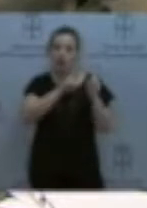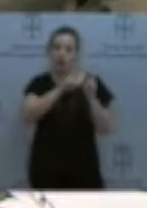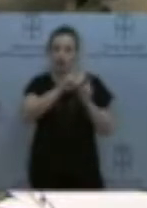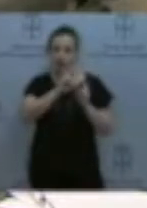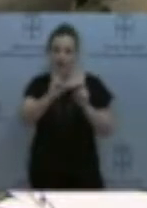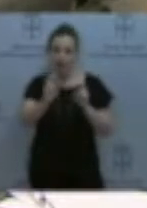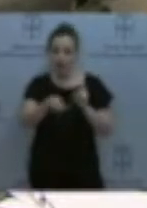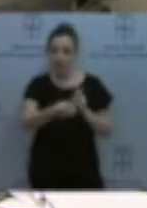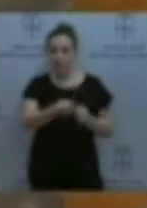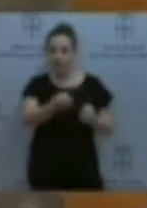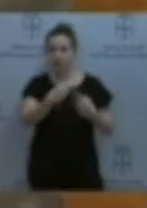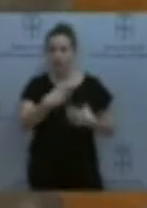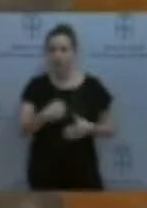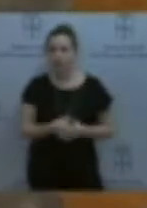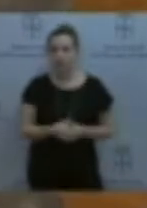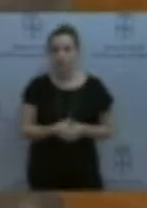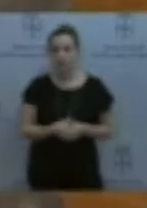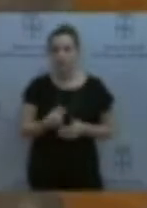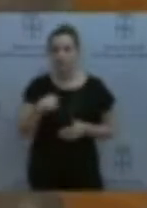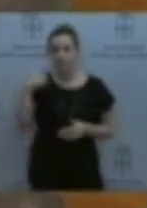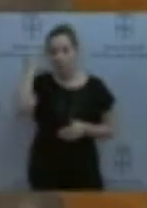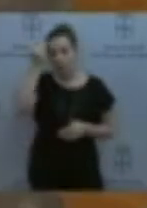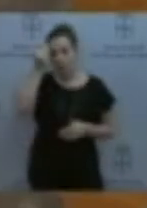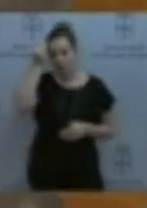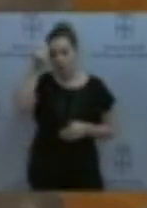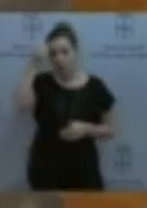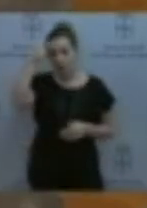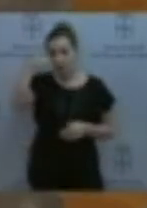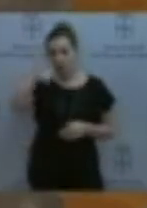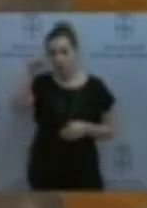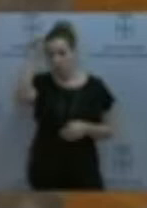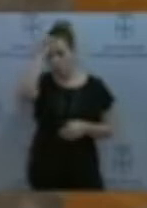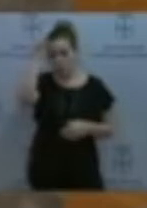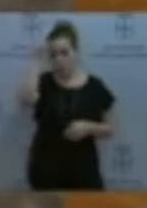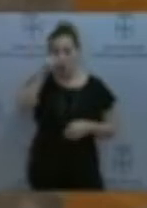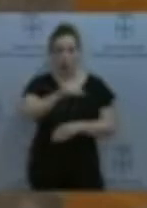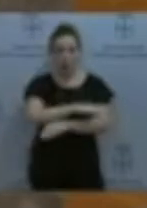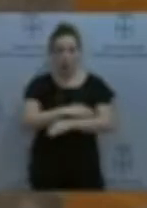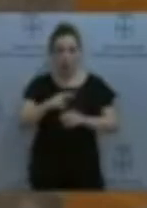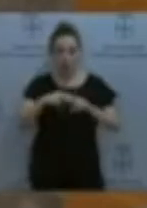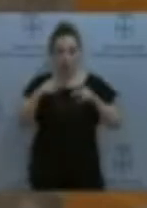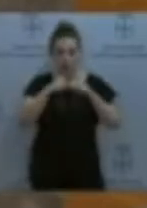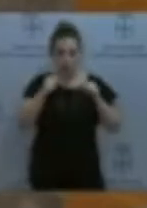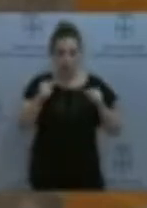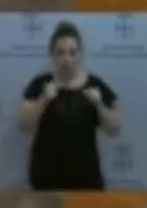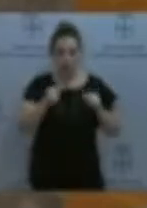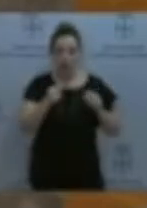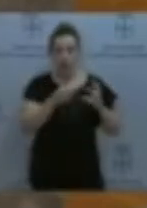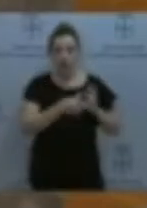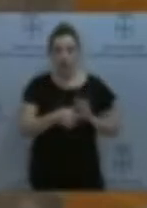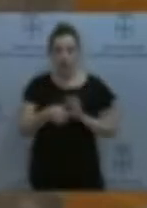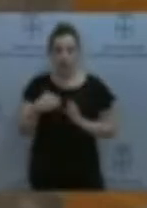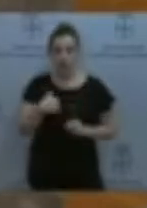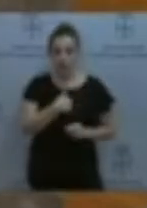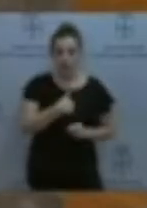conocida la posición del Gobierno del Principado al respecto del papel que deben de jugar los gobiernos, las